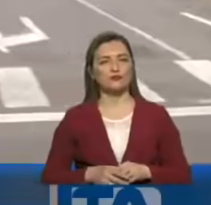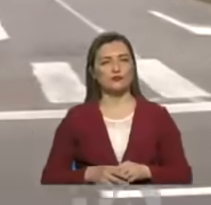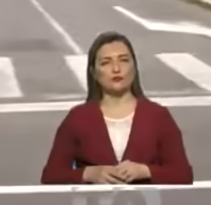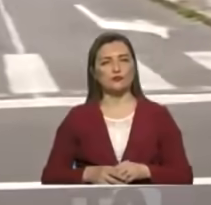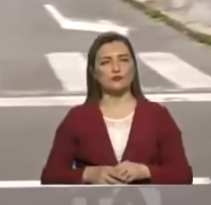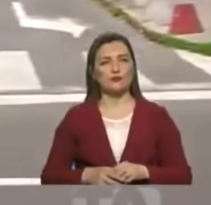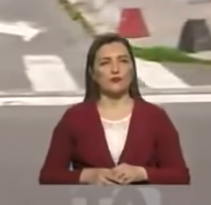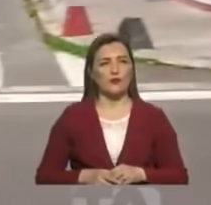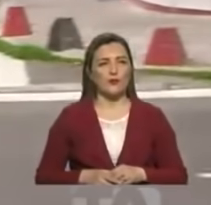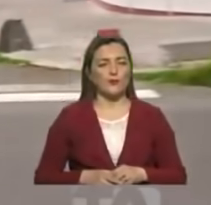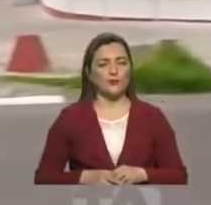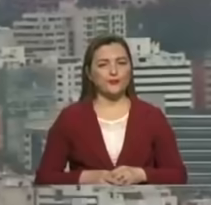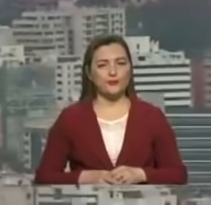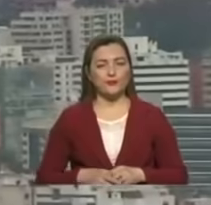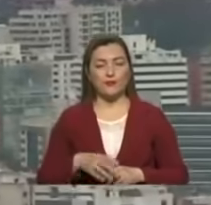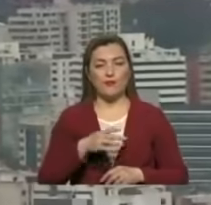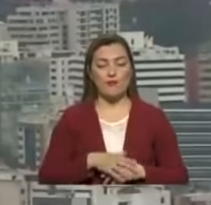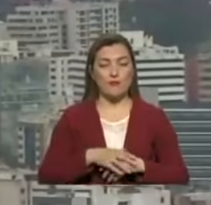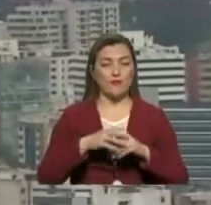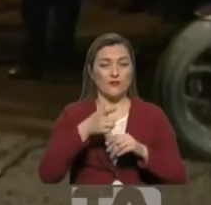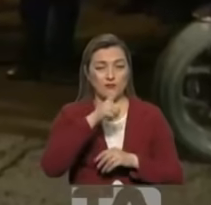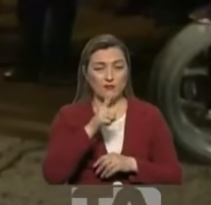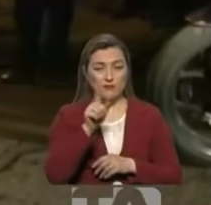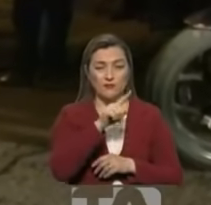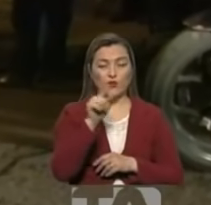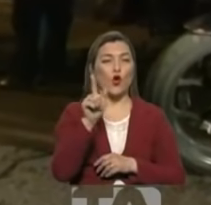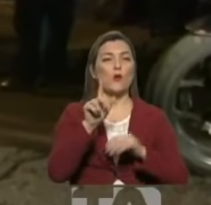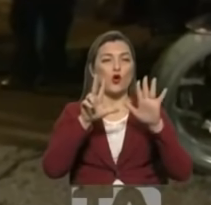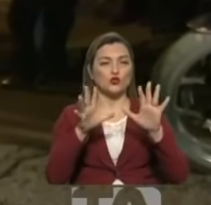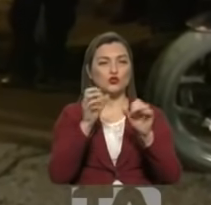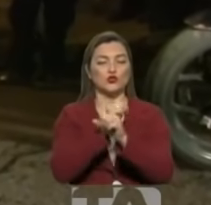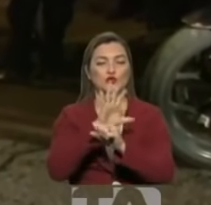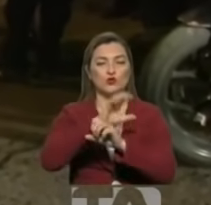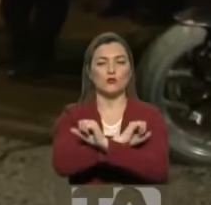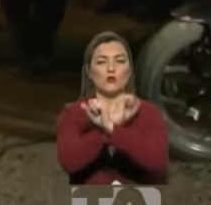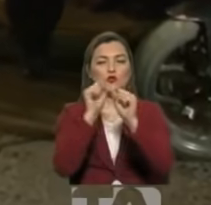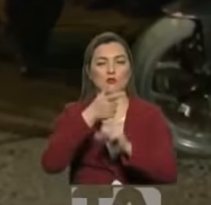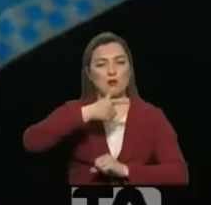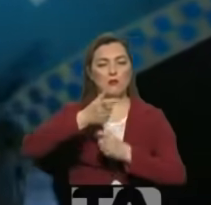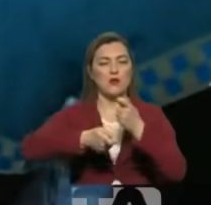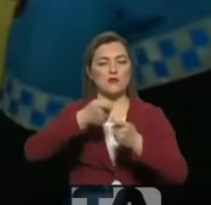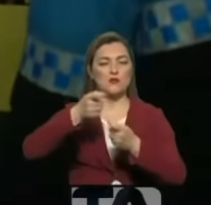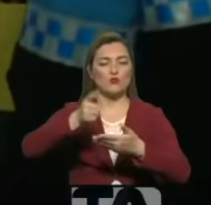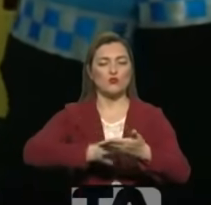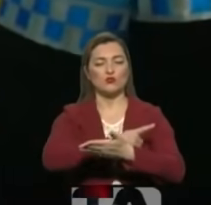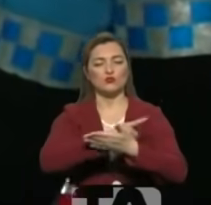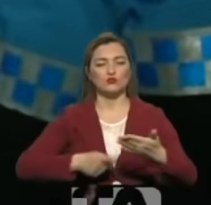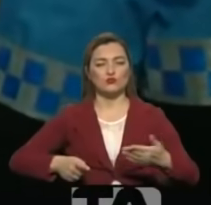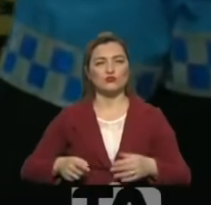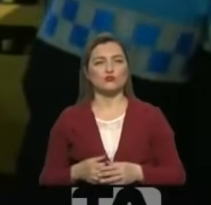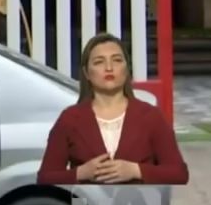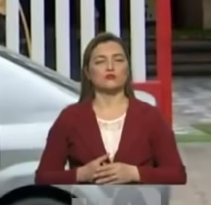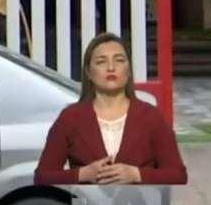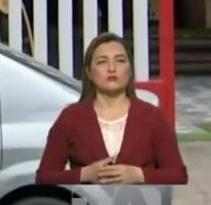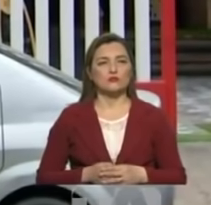ley seca en el país, pero que de 20 horas a 5 de la mañana está prohibida la venta de bebidas alcohólicas en los establecimientos